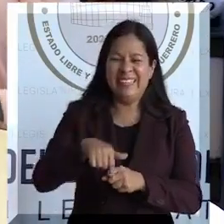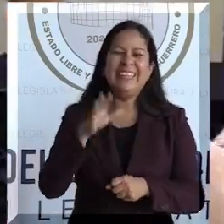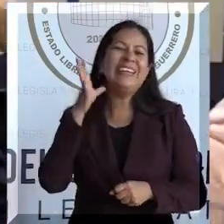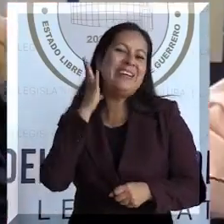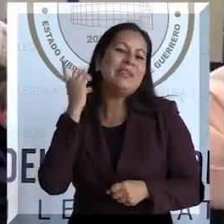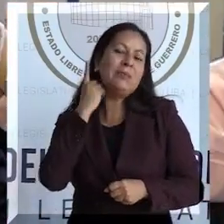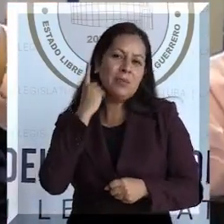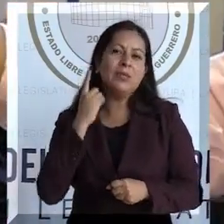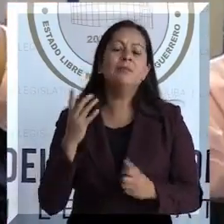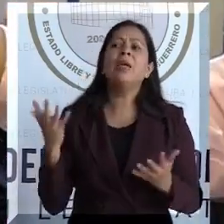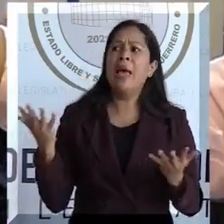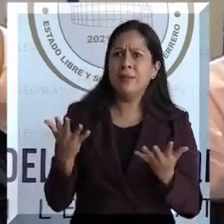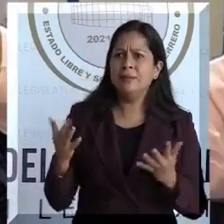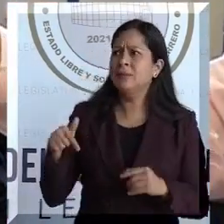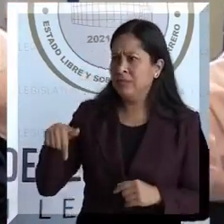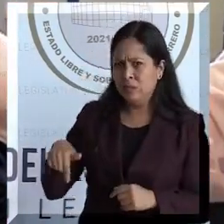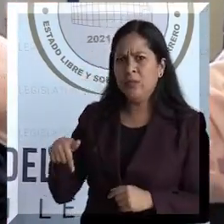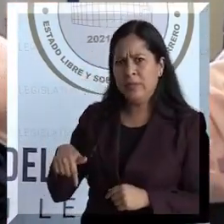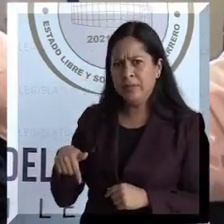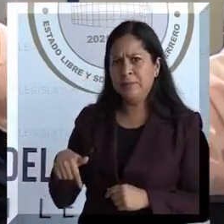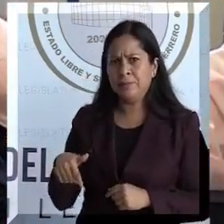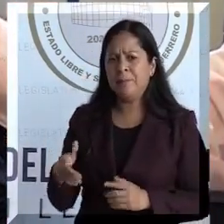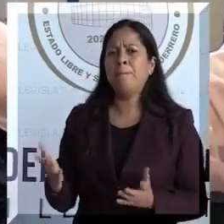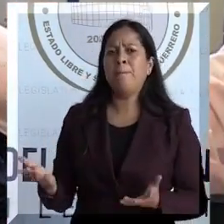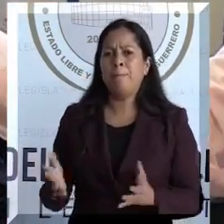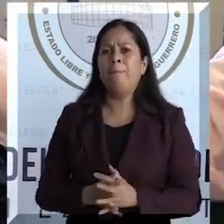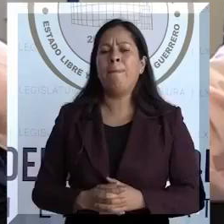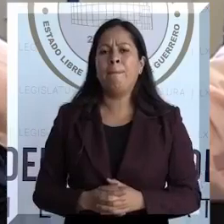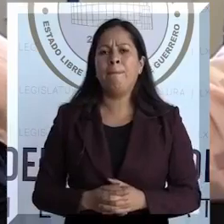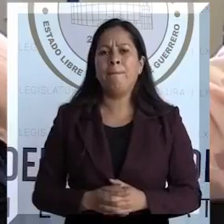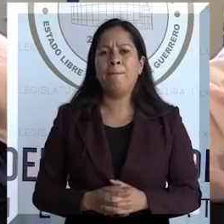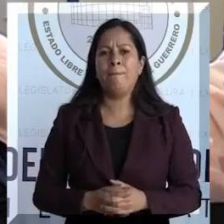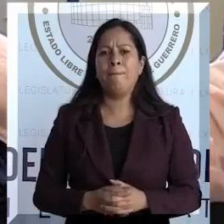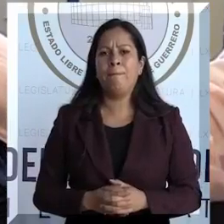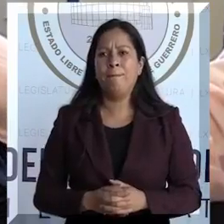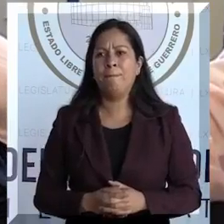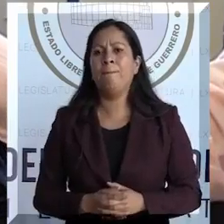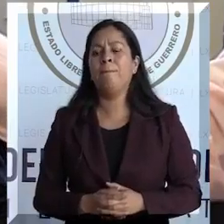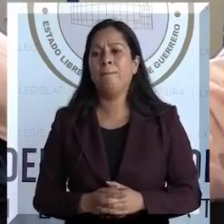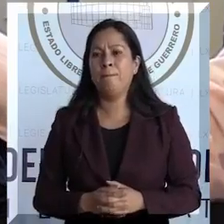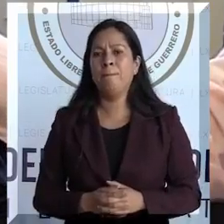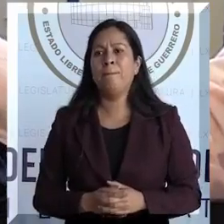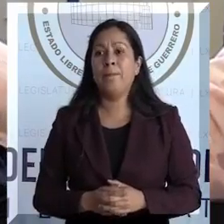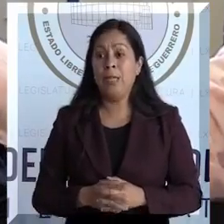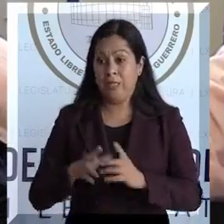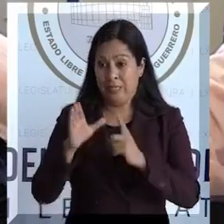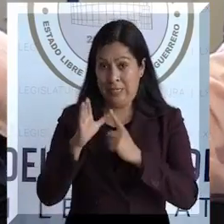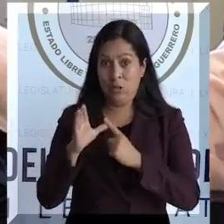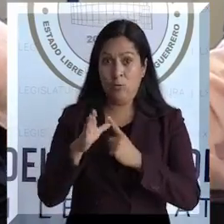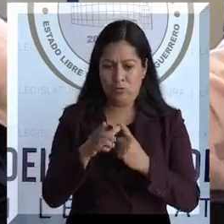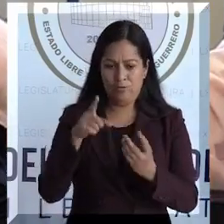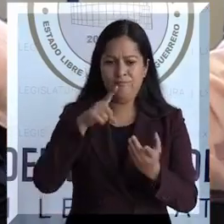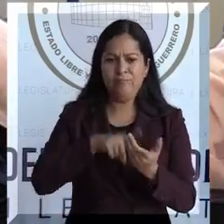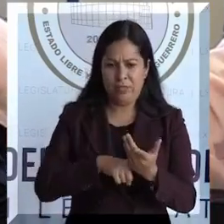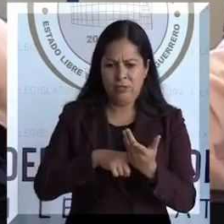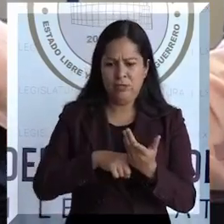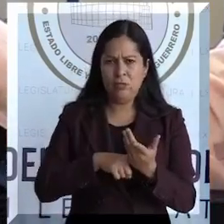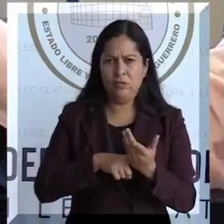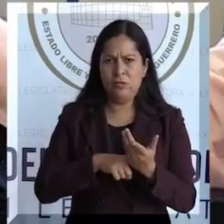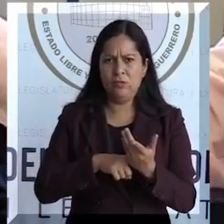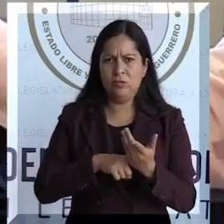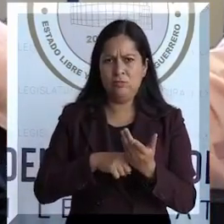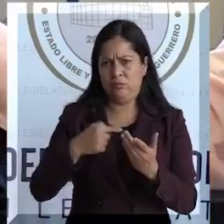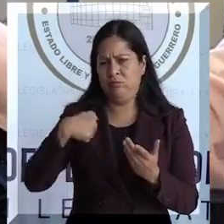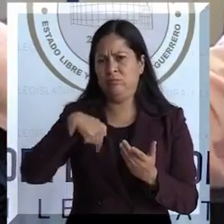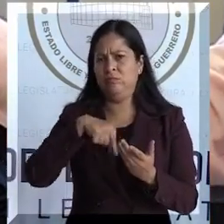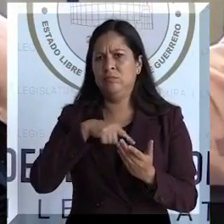local. Mira, ¿qué estamos haciendo nosotros a través de esta importante comisión? Nos hemos